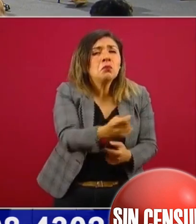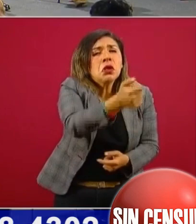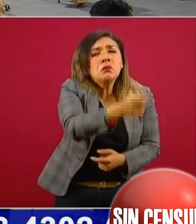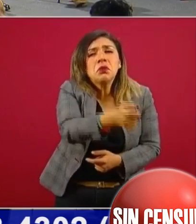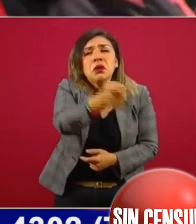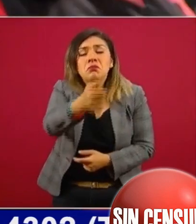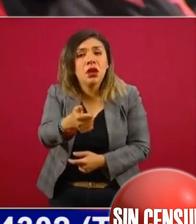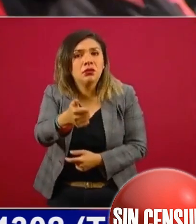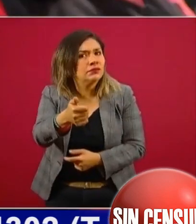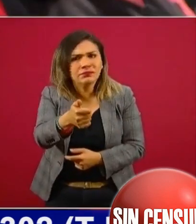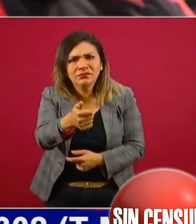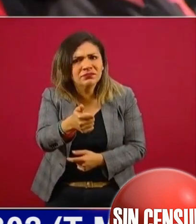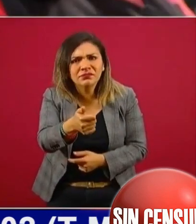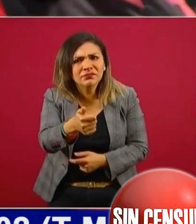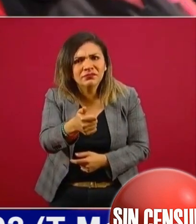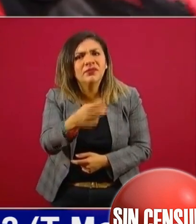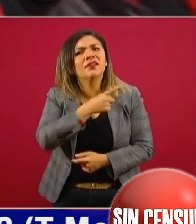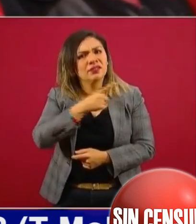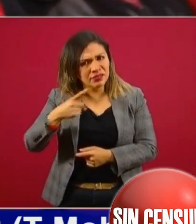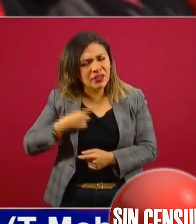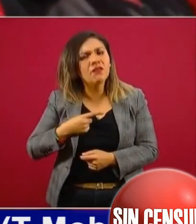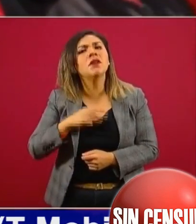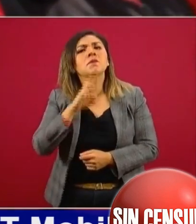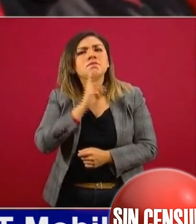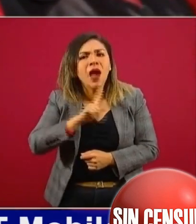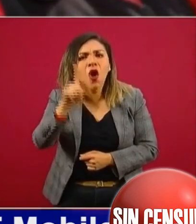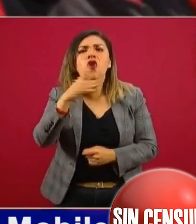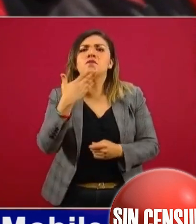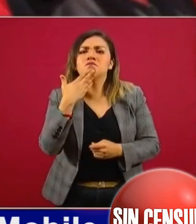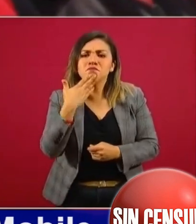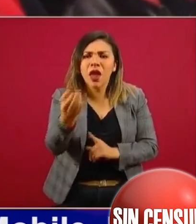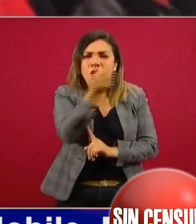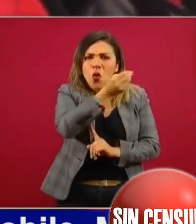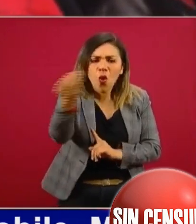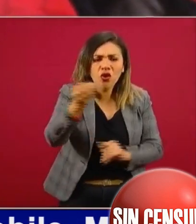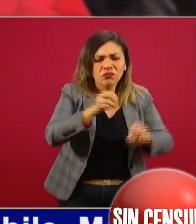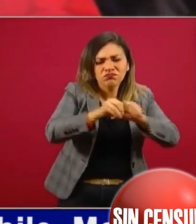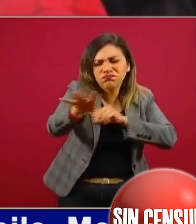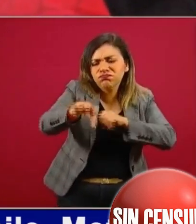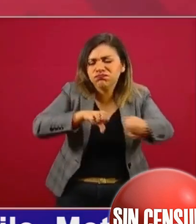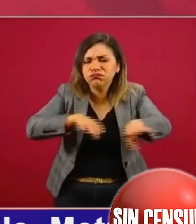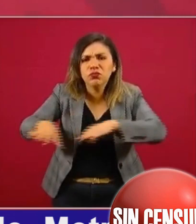sino que se busque una mejor distribución del ingreso,